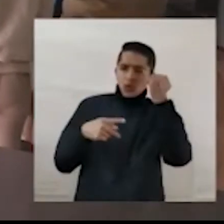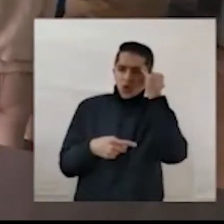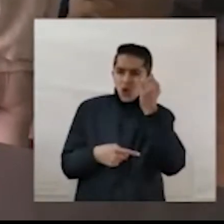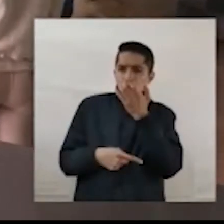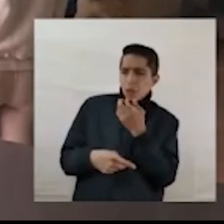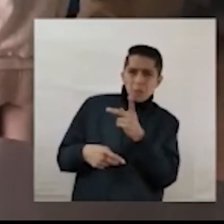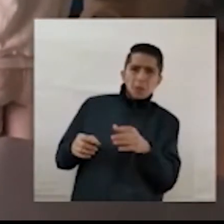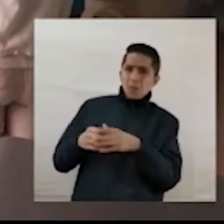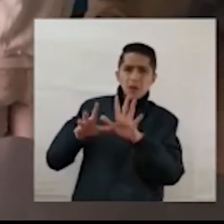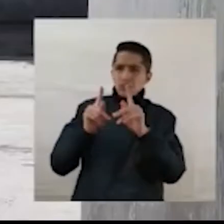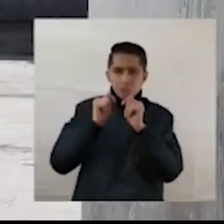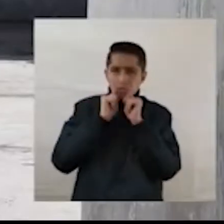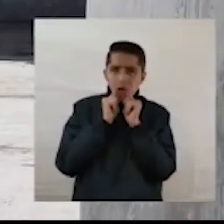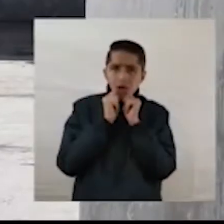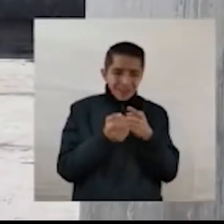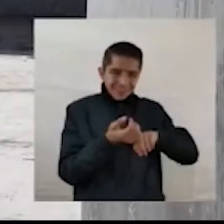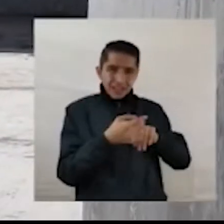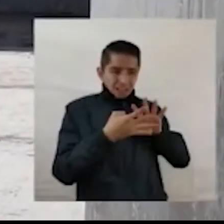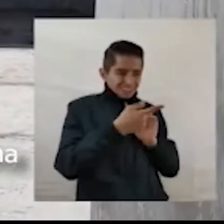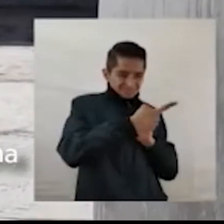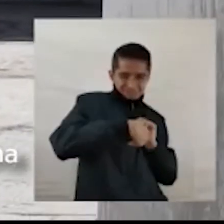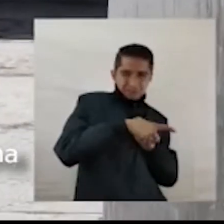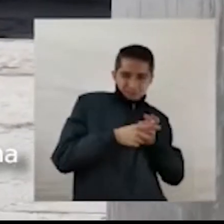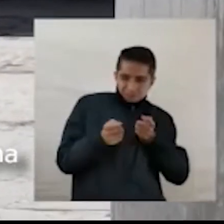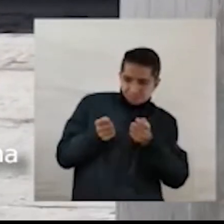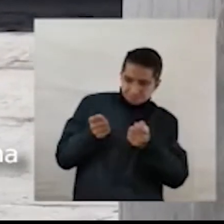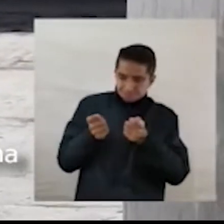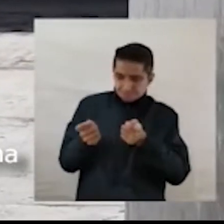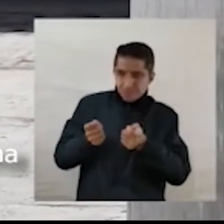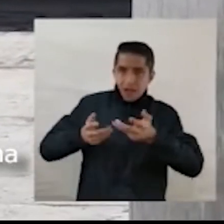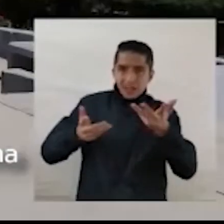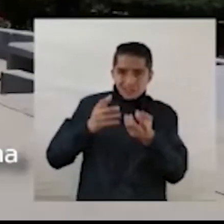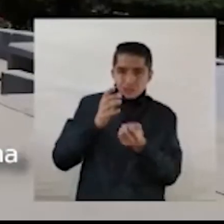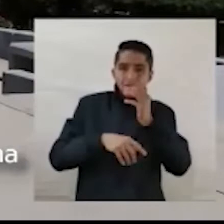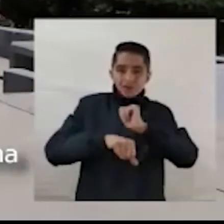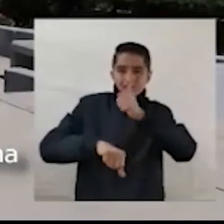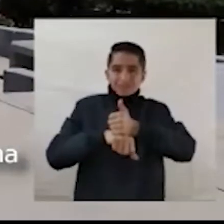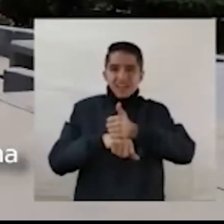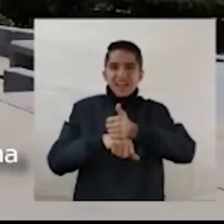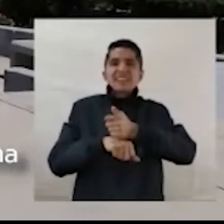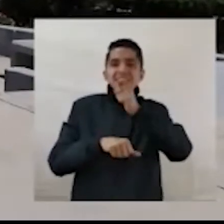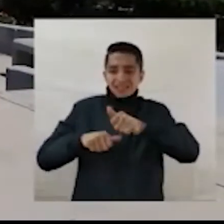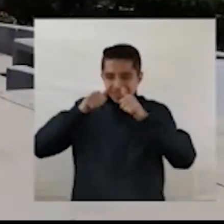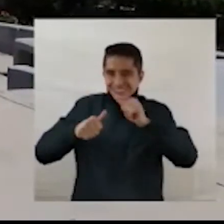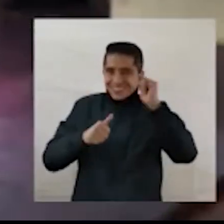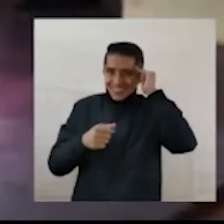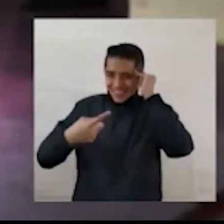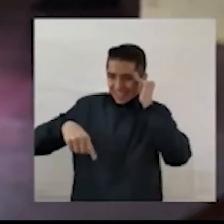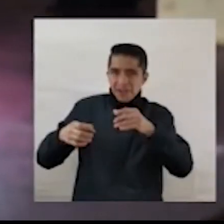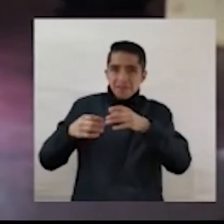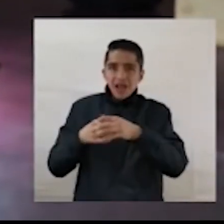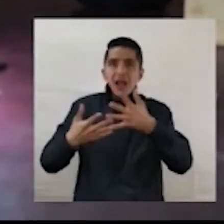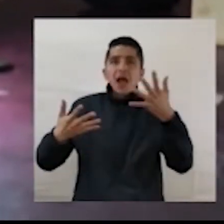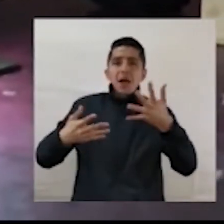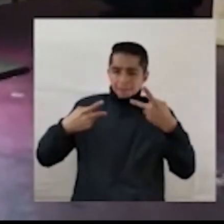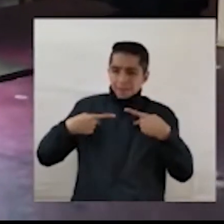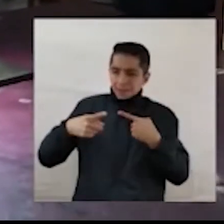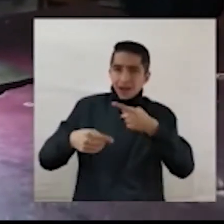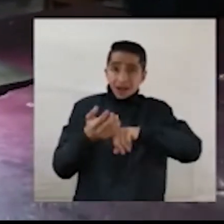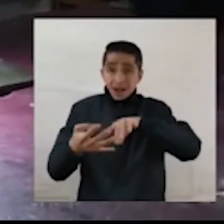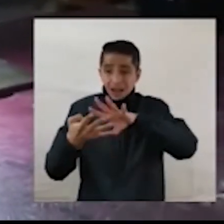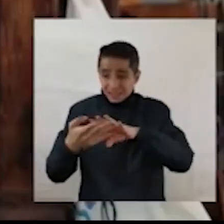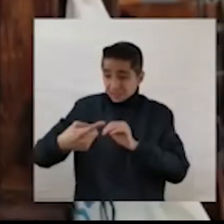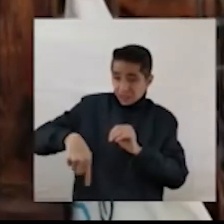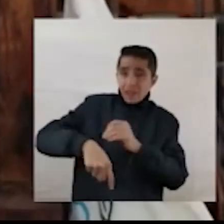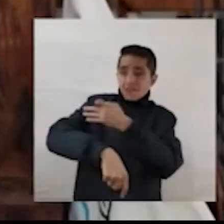provenientes de pueblos originarios y tras la revisión detallada de cada uno de los expedientes otorgarles el apoyo con intérpretes para que además